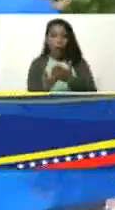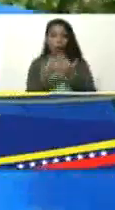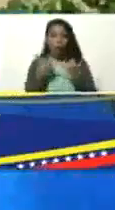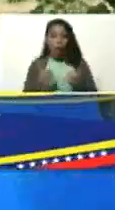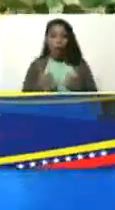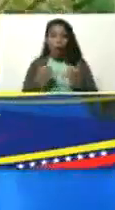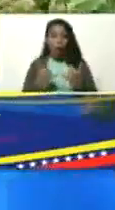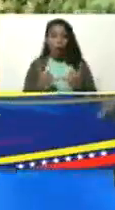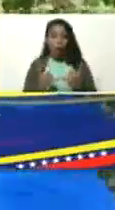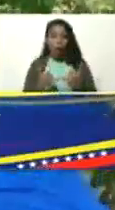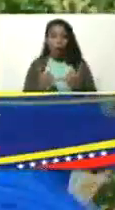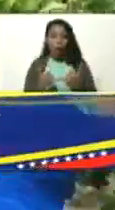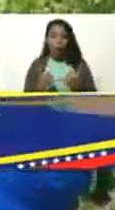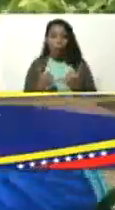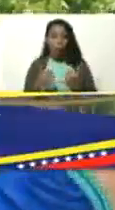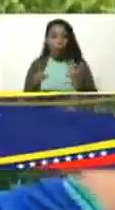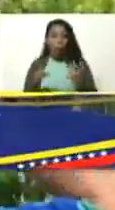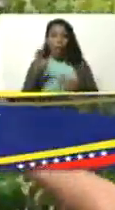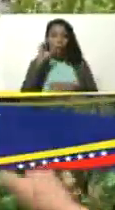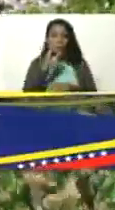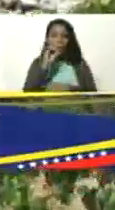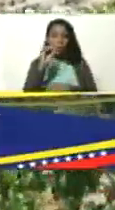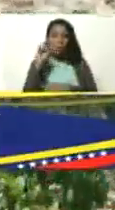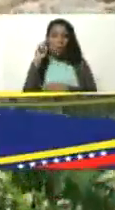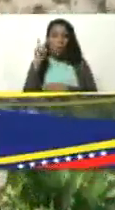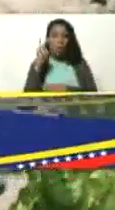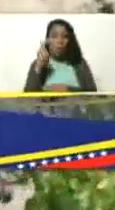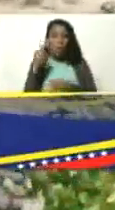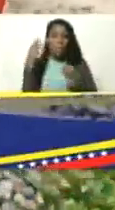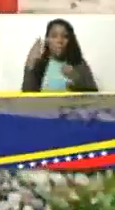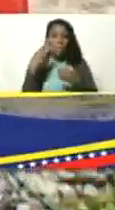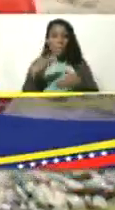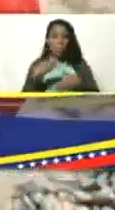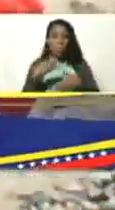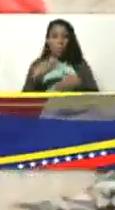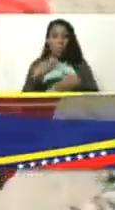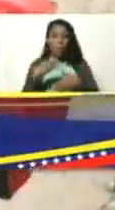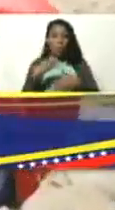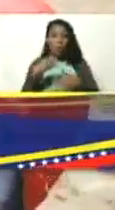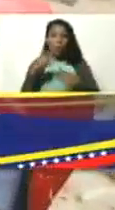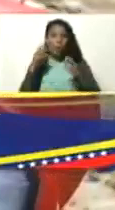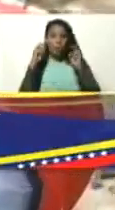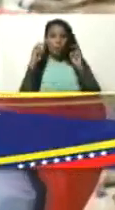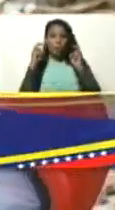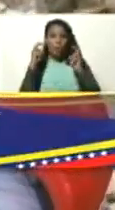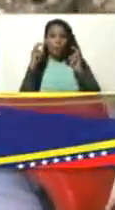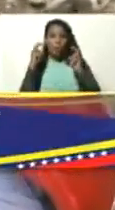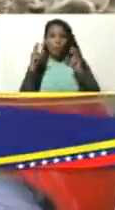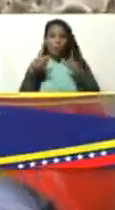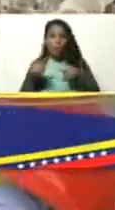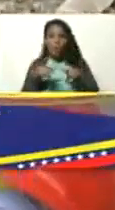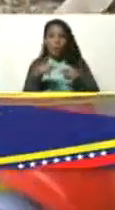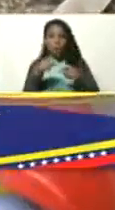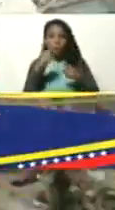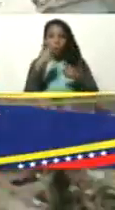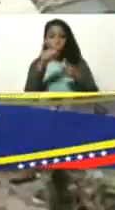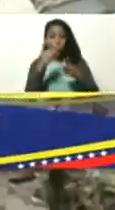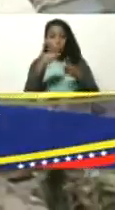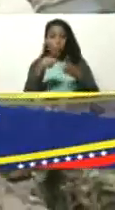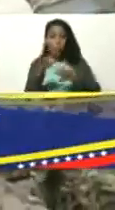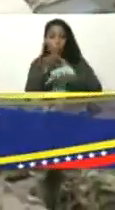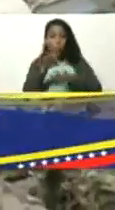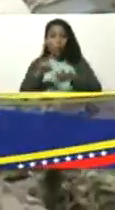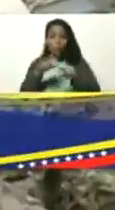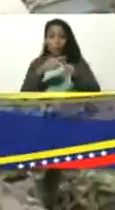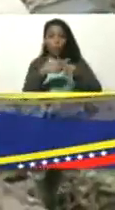sido la troncal 001, que es la vía panamericana, en el sector Huachizón y en el sector Caño el Tigre. En el municipio